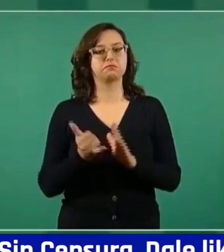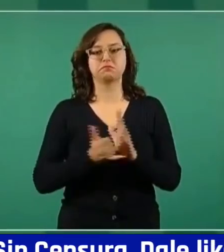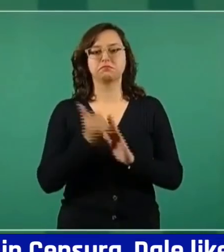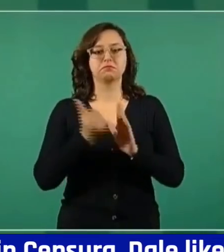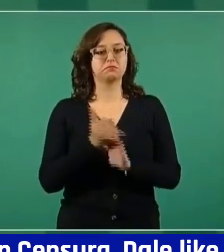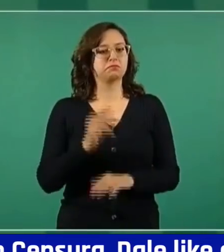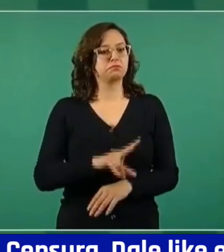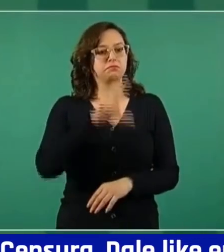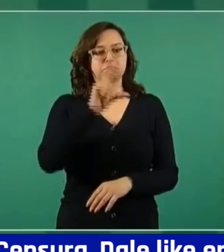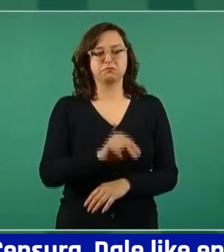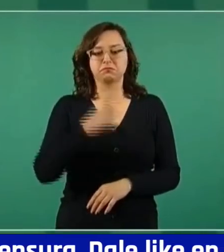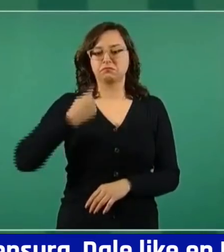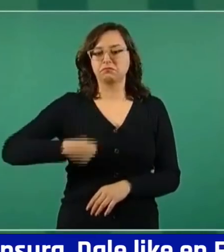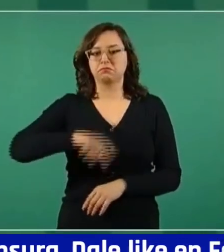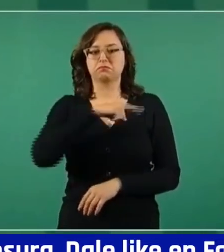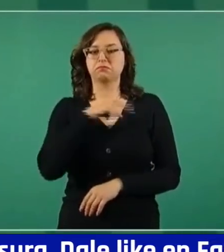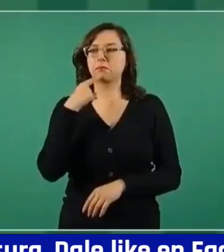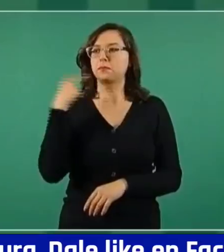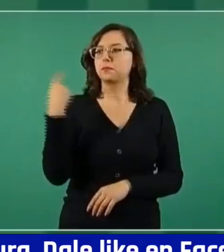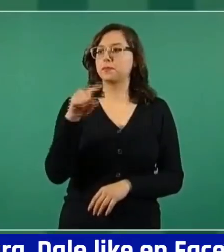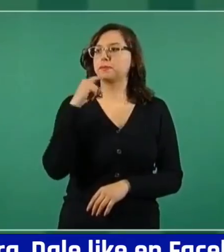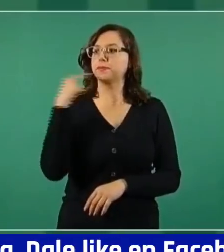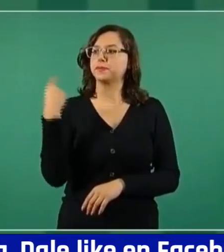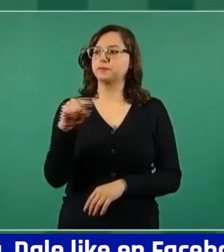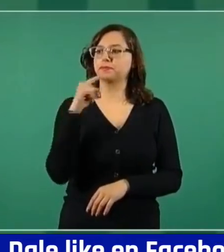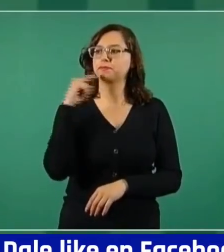porque vamos a seguir interponiendo amparos.